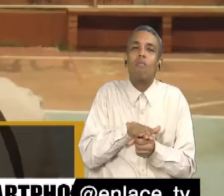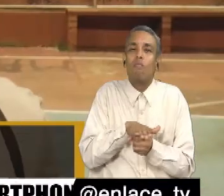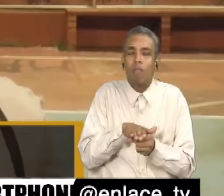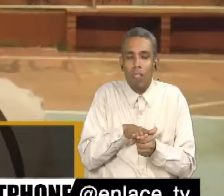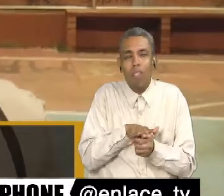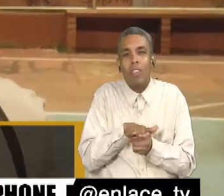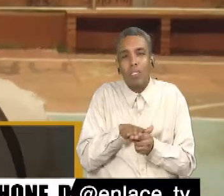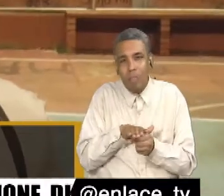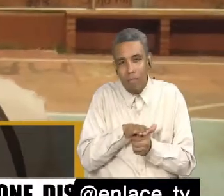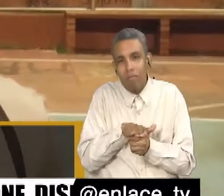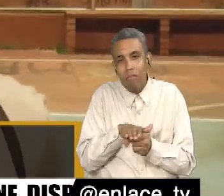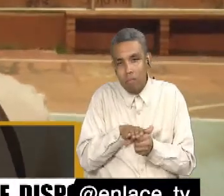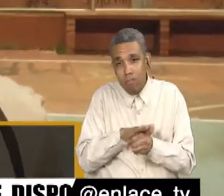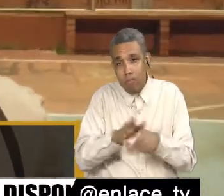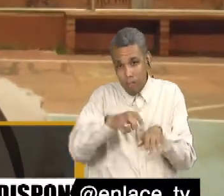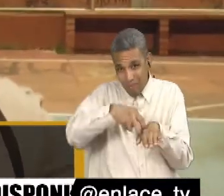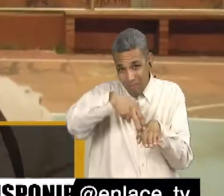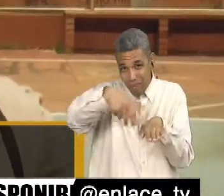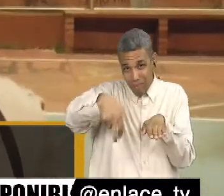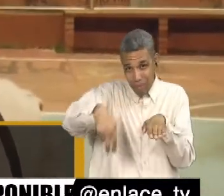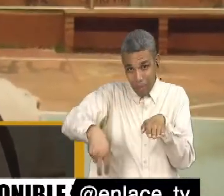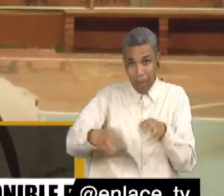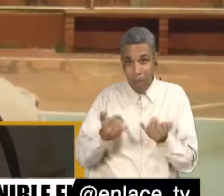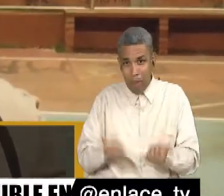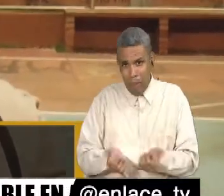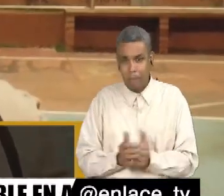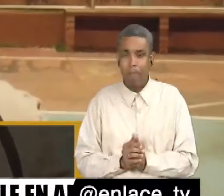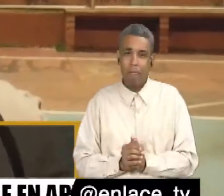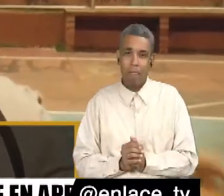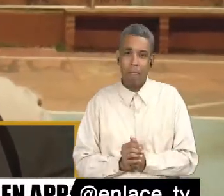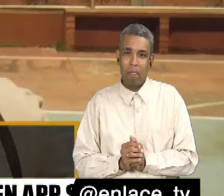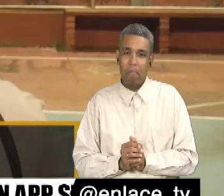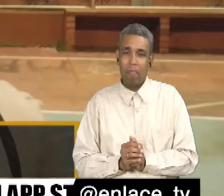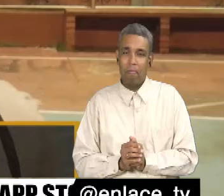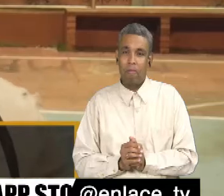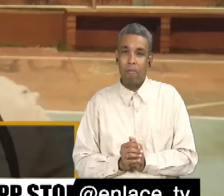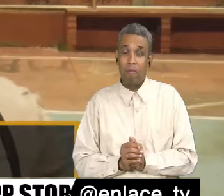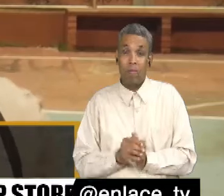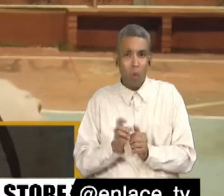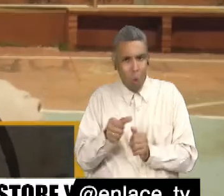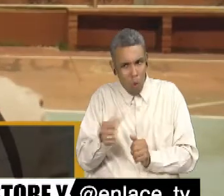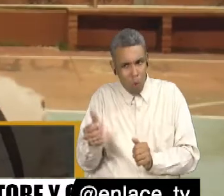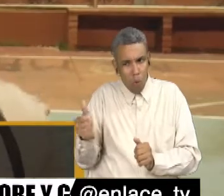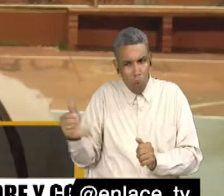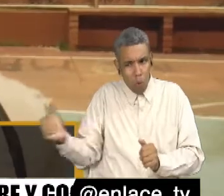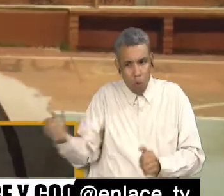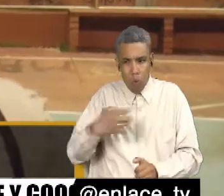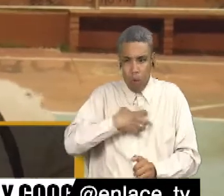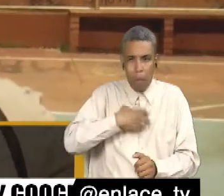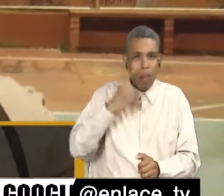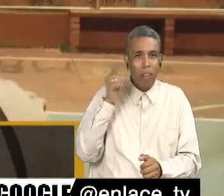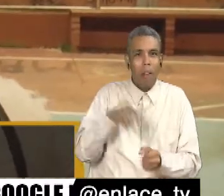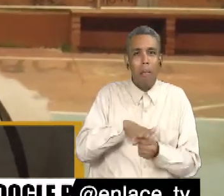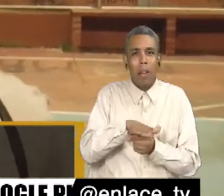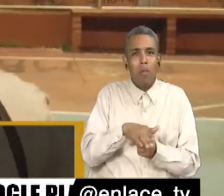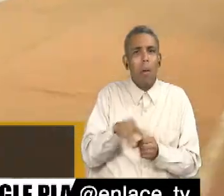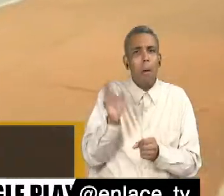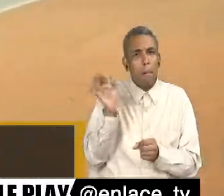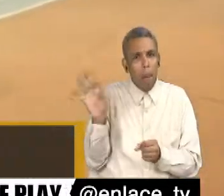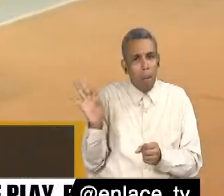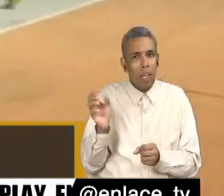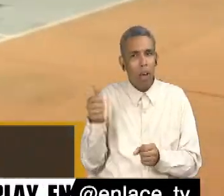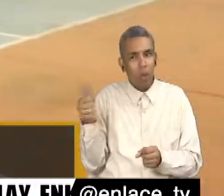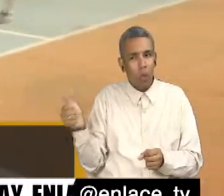en el barrio Polideportiva Santana, en el cual también estaremos innovando otros campeonatos ya en Palmira y en otros alrededores.